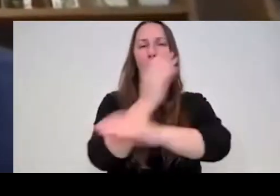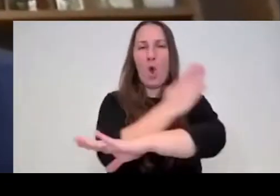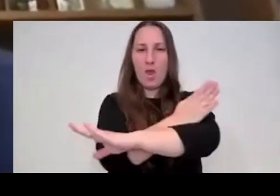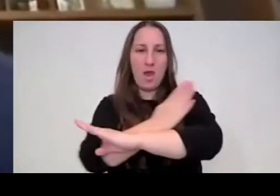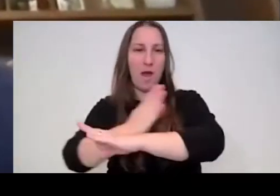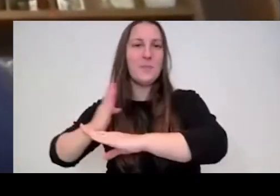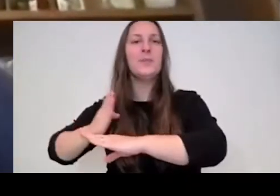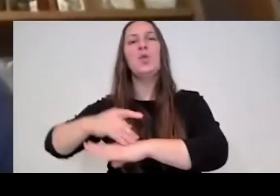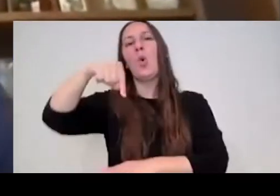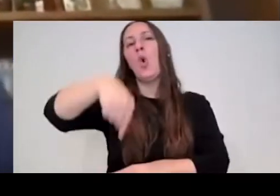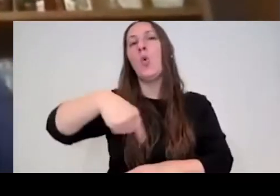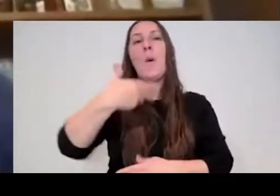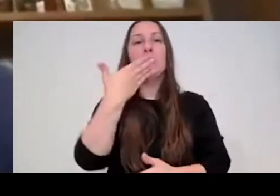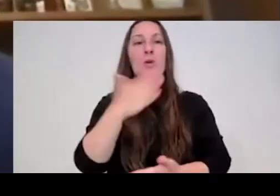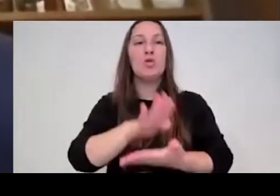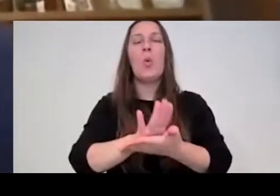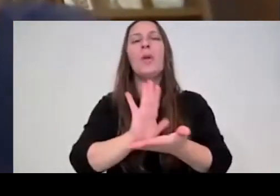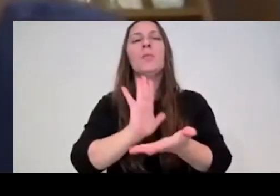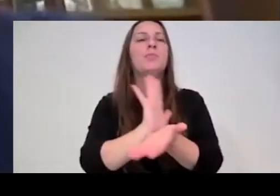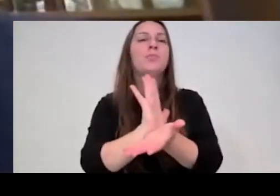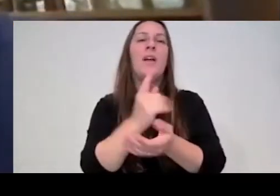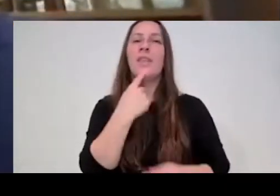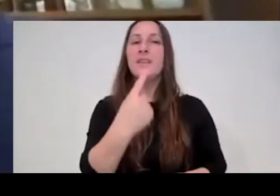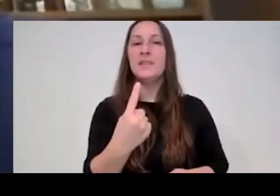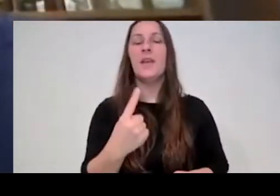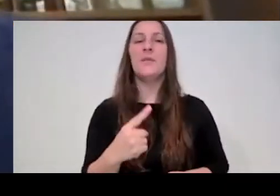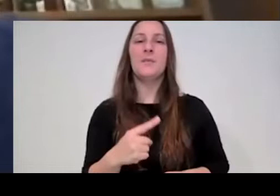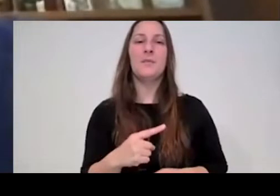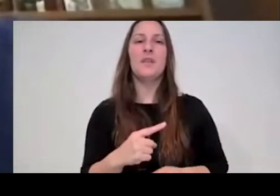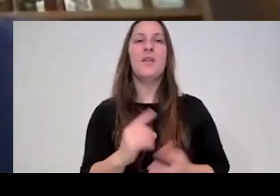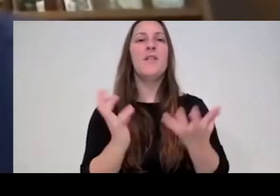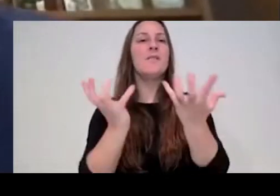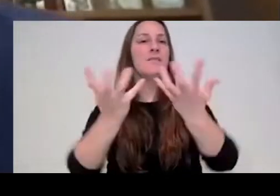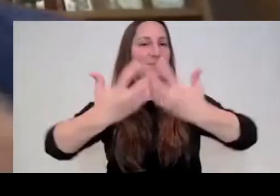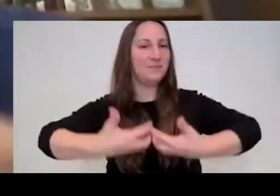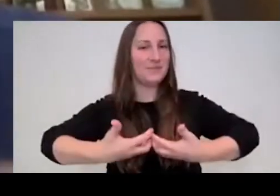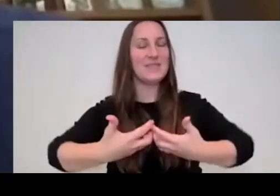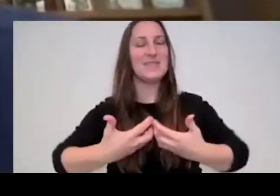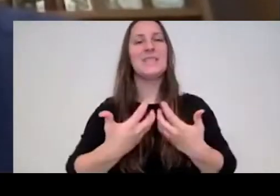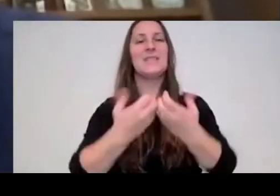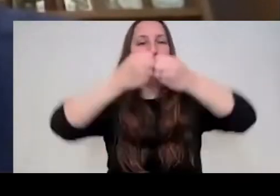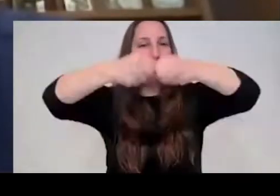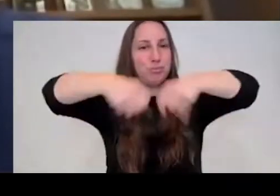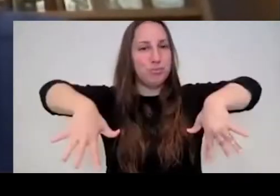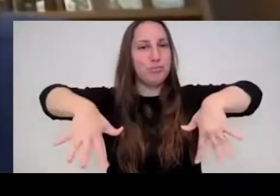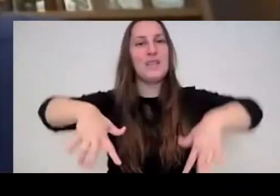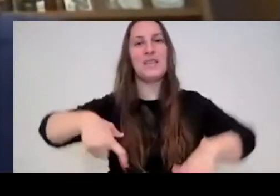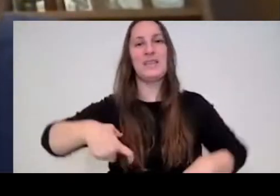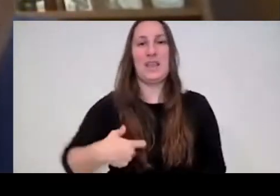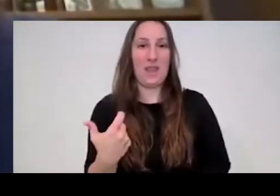trabajando sobre lo que técnicamente se denomina estructura sindical para